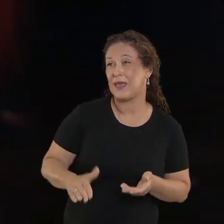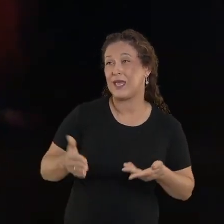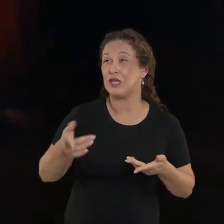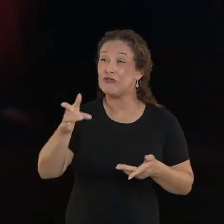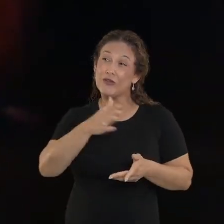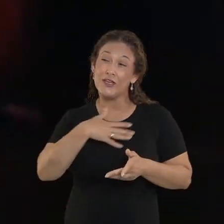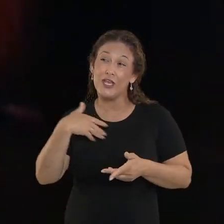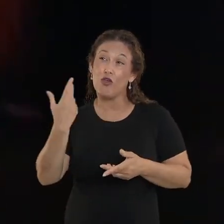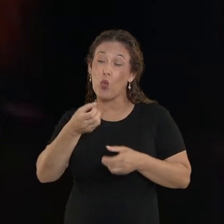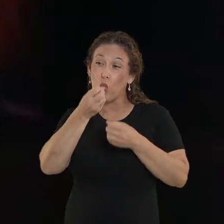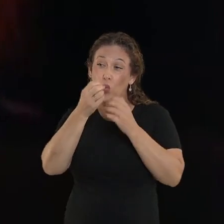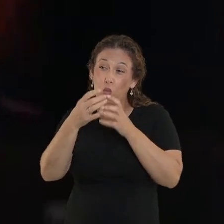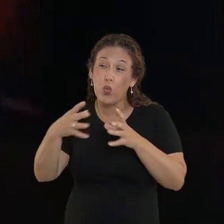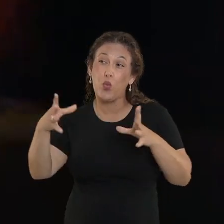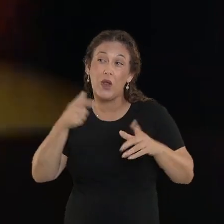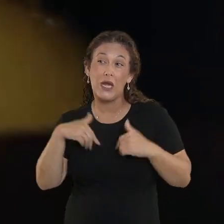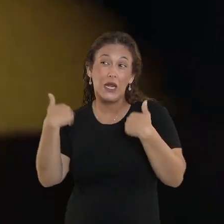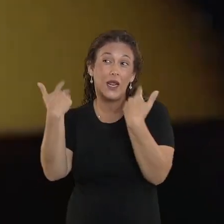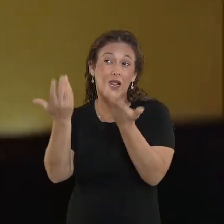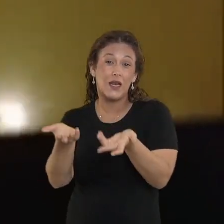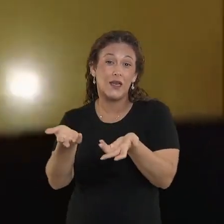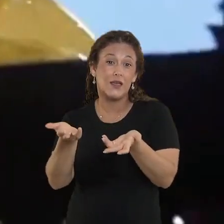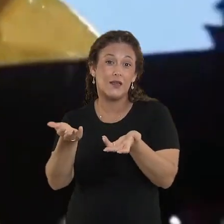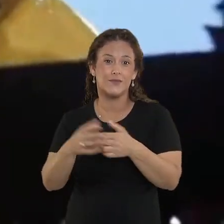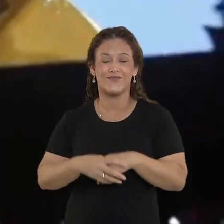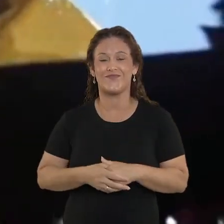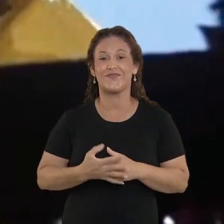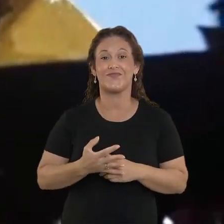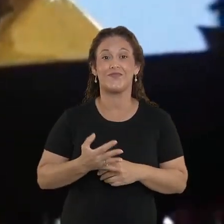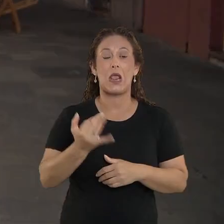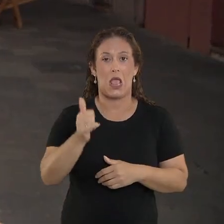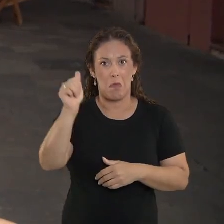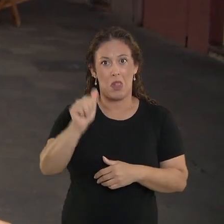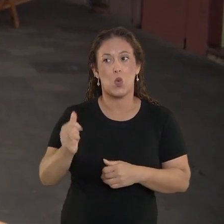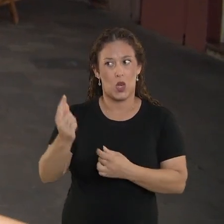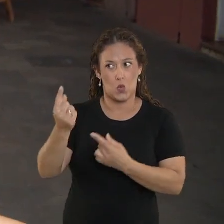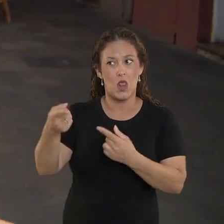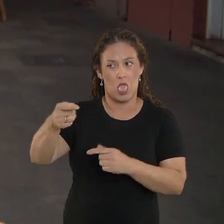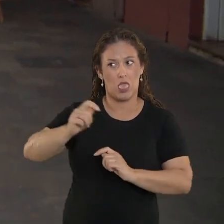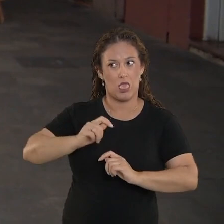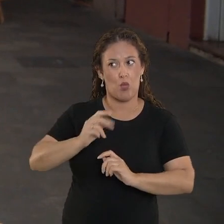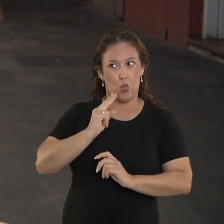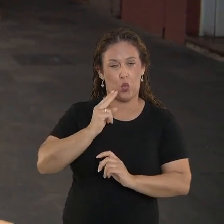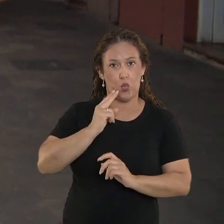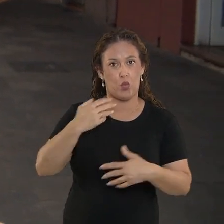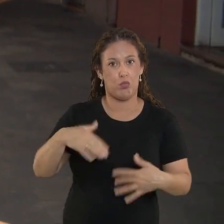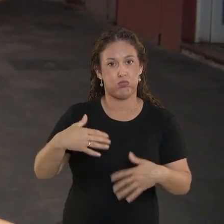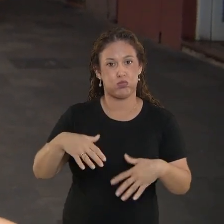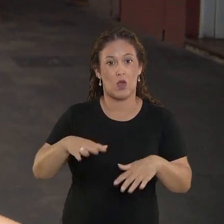Vamos, pequeño. ¿Quieres que te regale un globo? Hay algunas cuantas pelis que me dan mucho